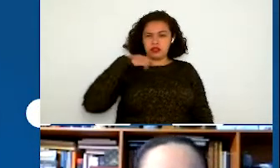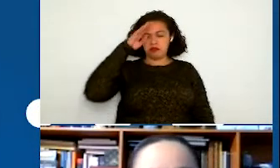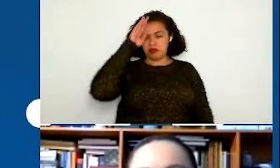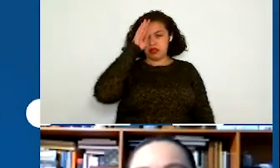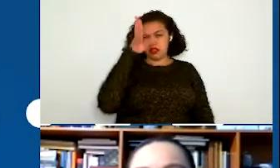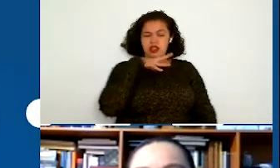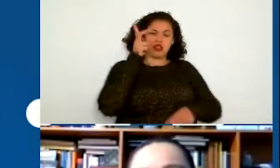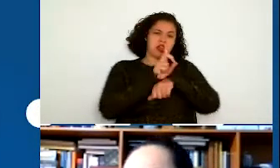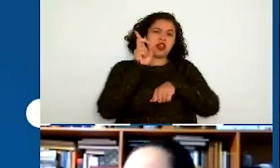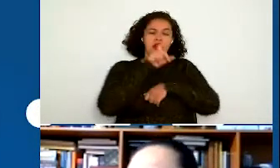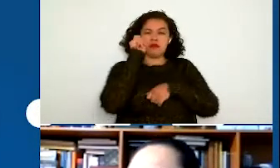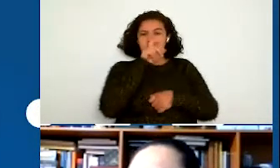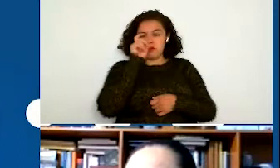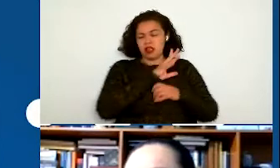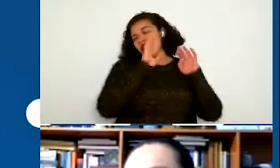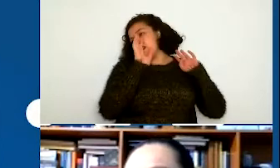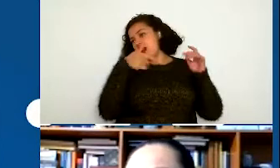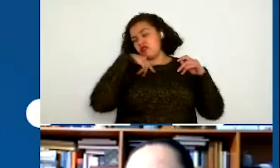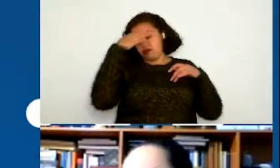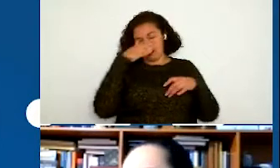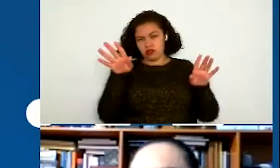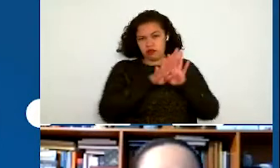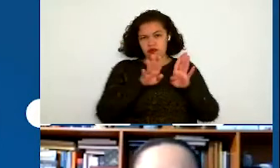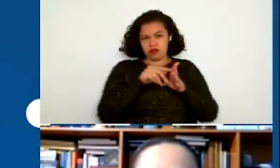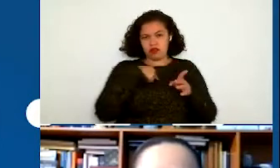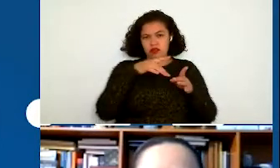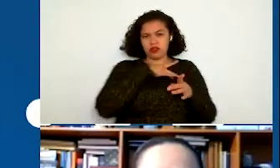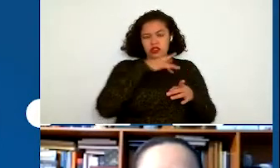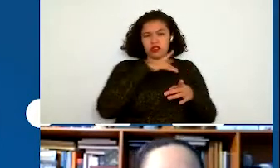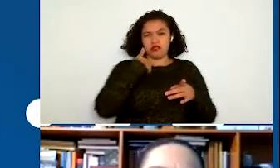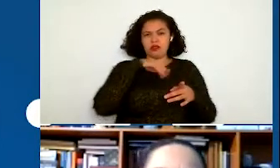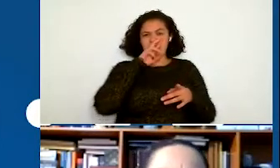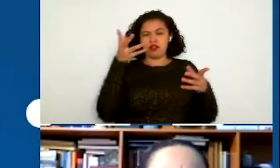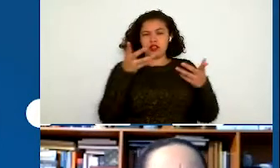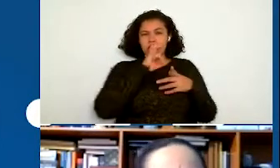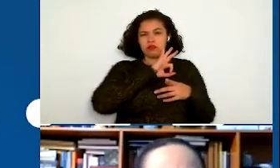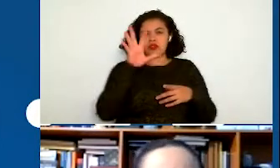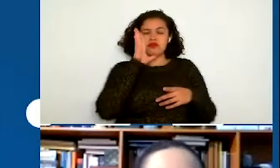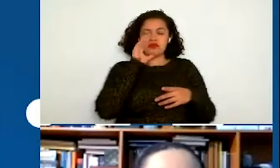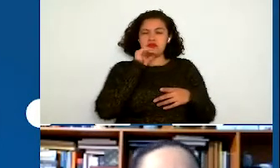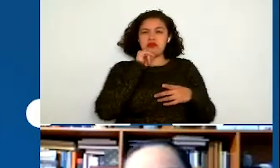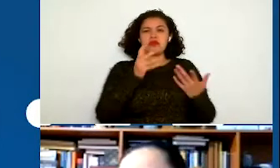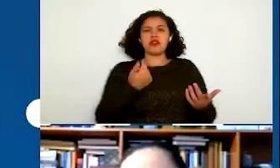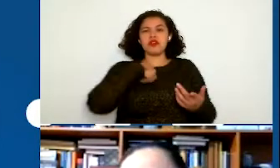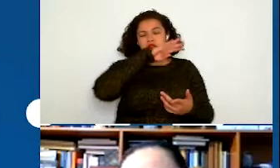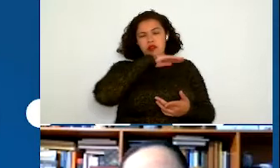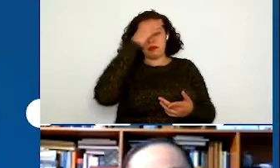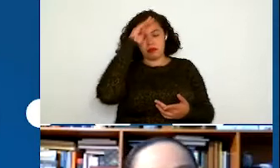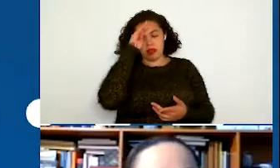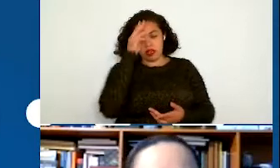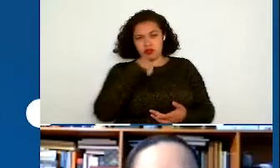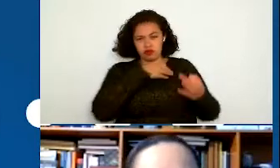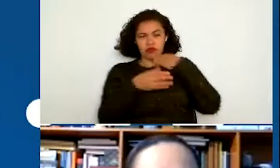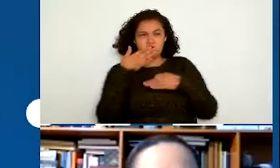los días lo mismo, ya sé cómo hacerlo, siento que no tengo que mejorar nada porque pues considero que siempre todo ha salido